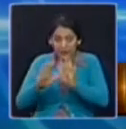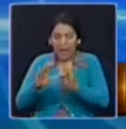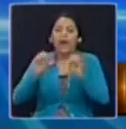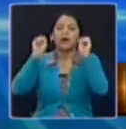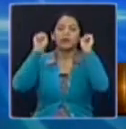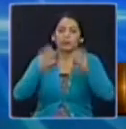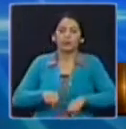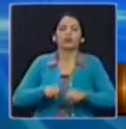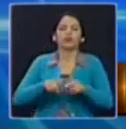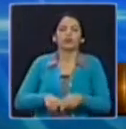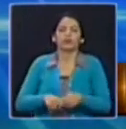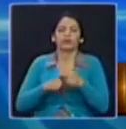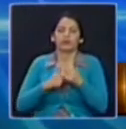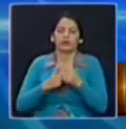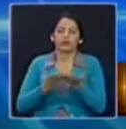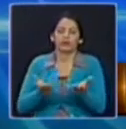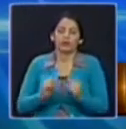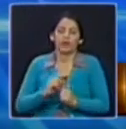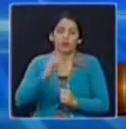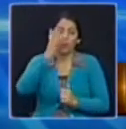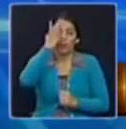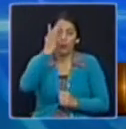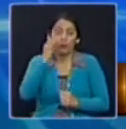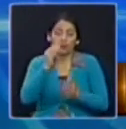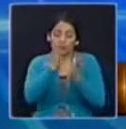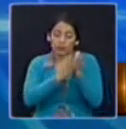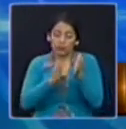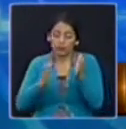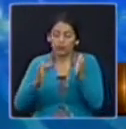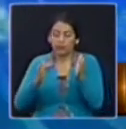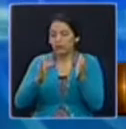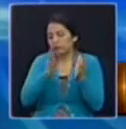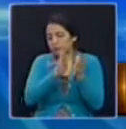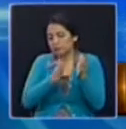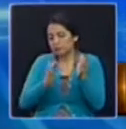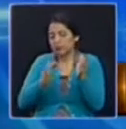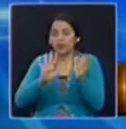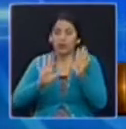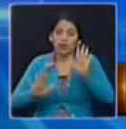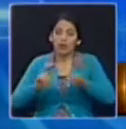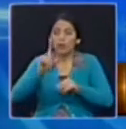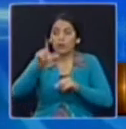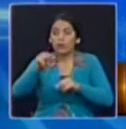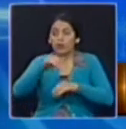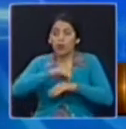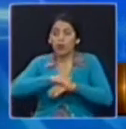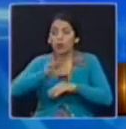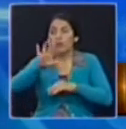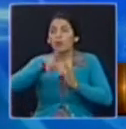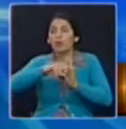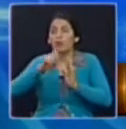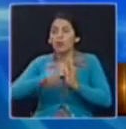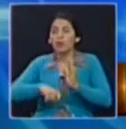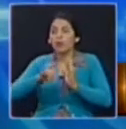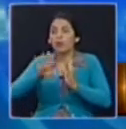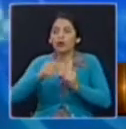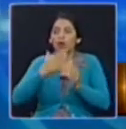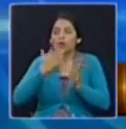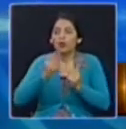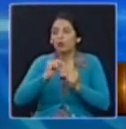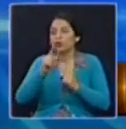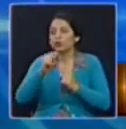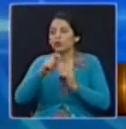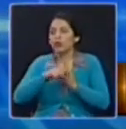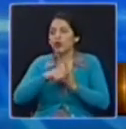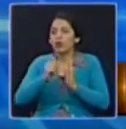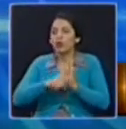abonar con una prueba o puede abonar con una diligencia que sea solicitada. Entonces, mire,